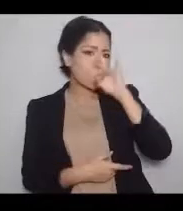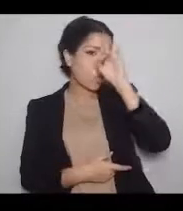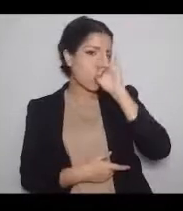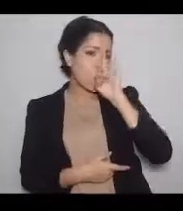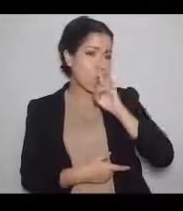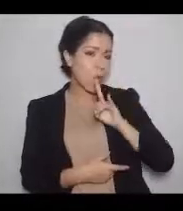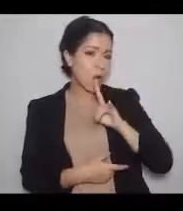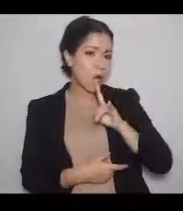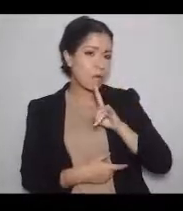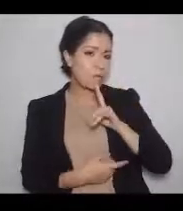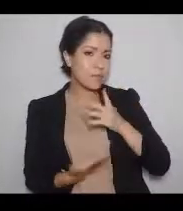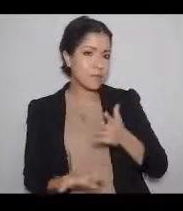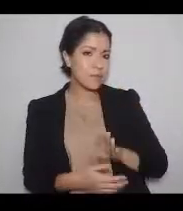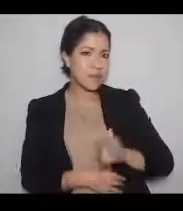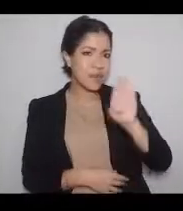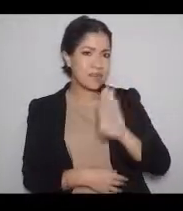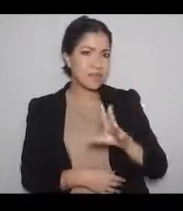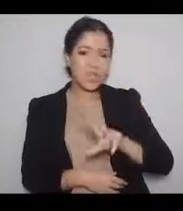haber sufrido.